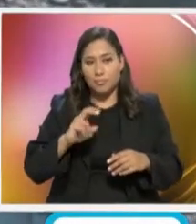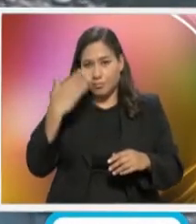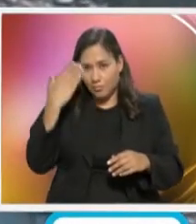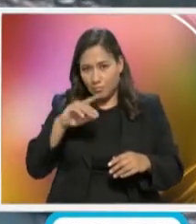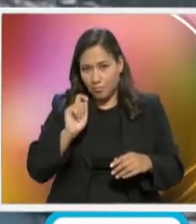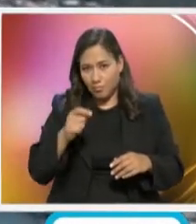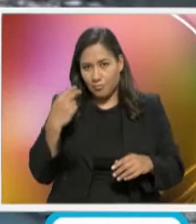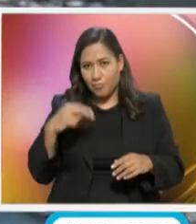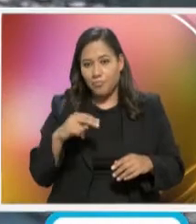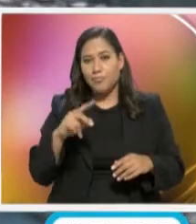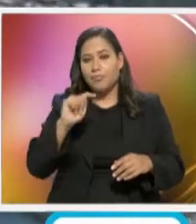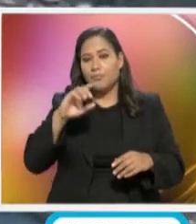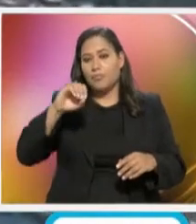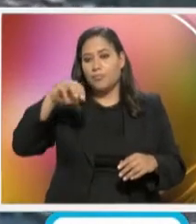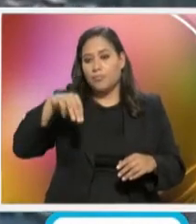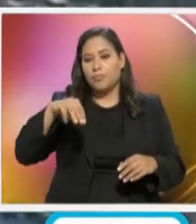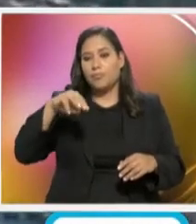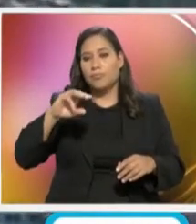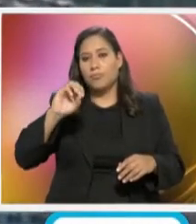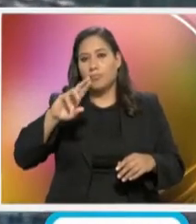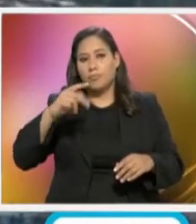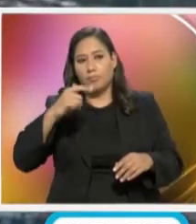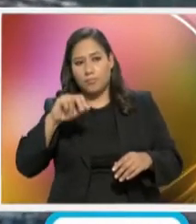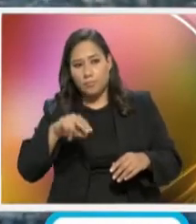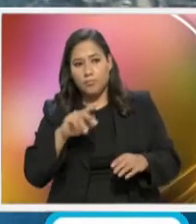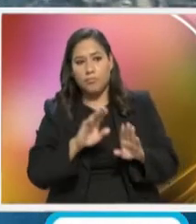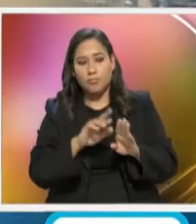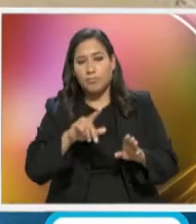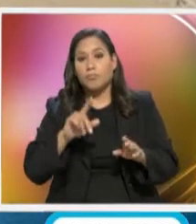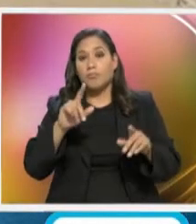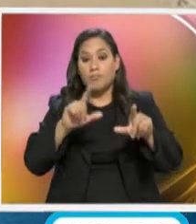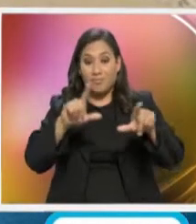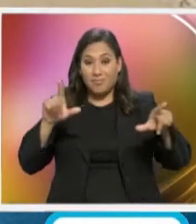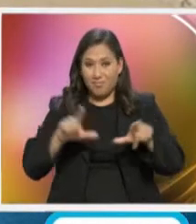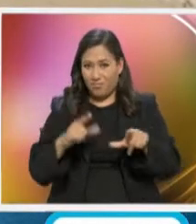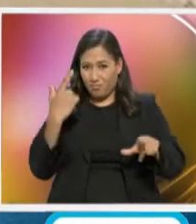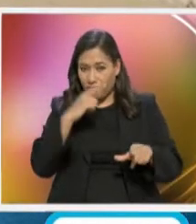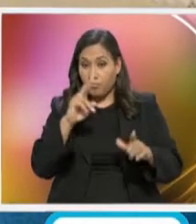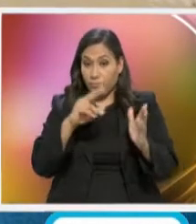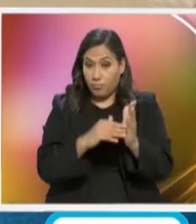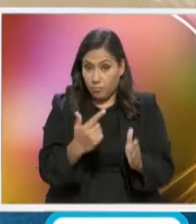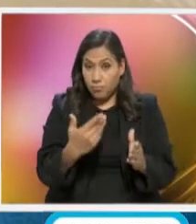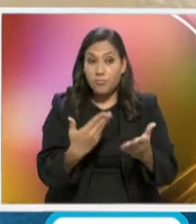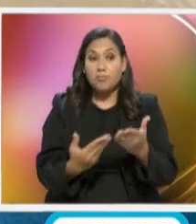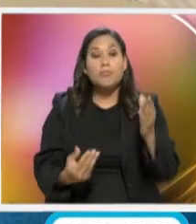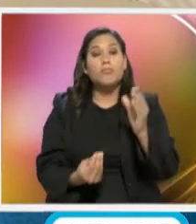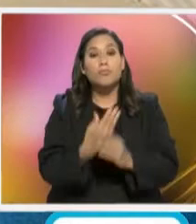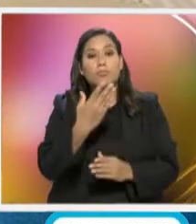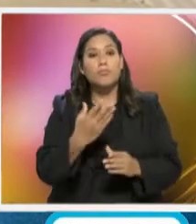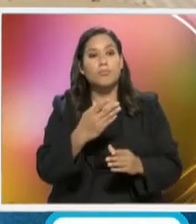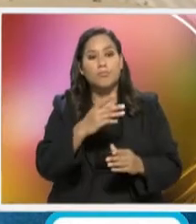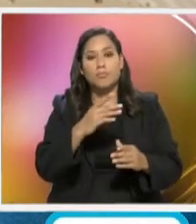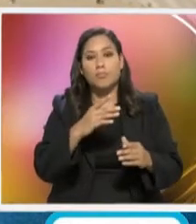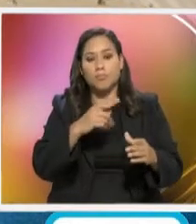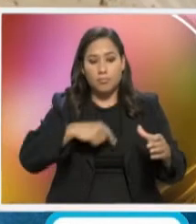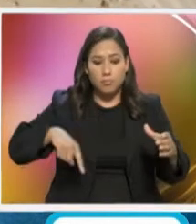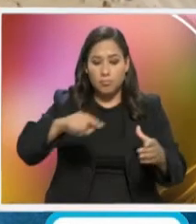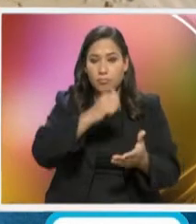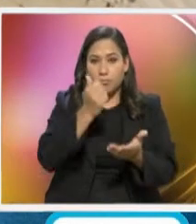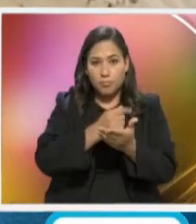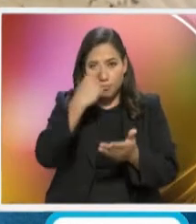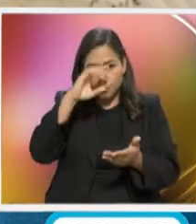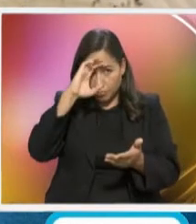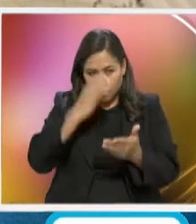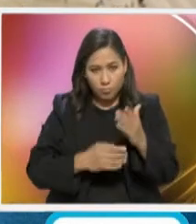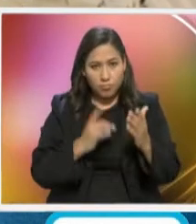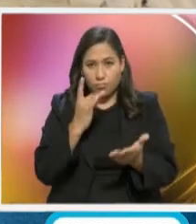sabrás cuál es, Tom Monaghan. El sitio solía ser un pantano, pero a partir de 2007 se ha convertido en una ciudad dedicada al catolicismo. Ha sido